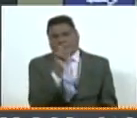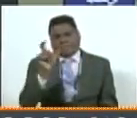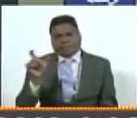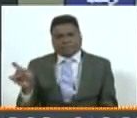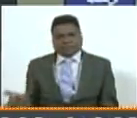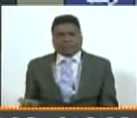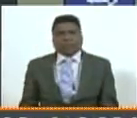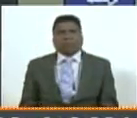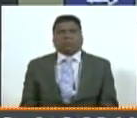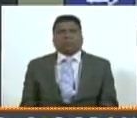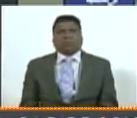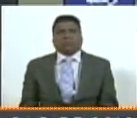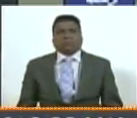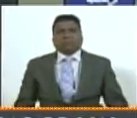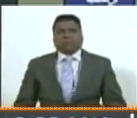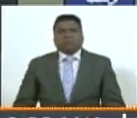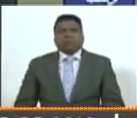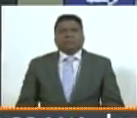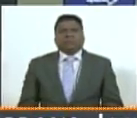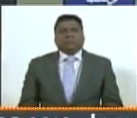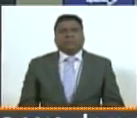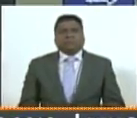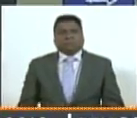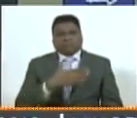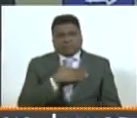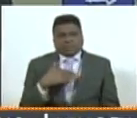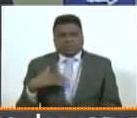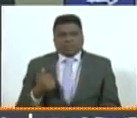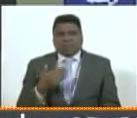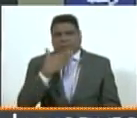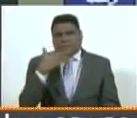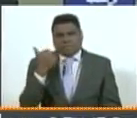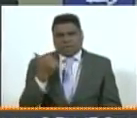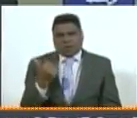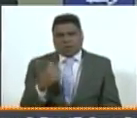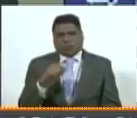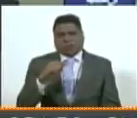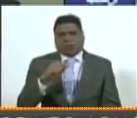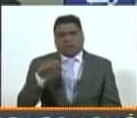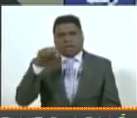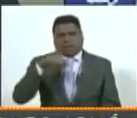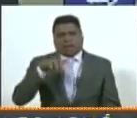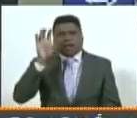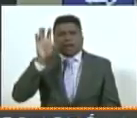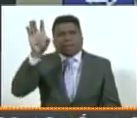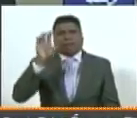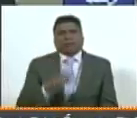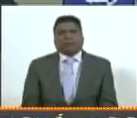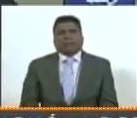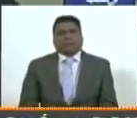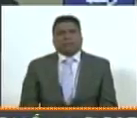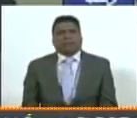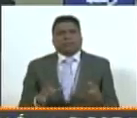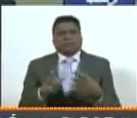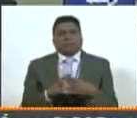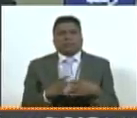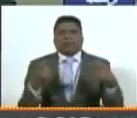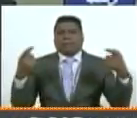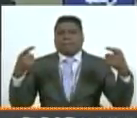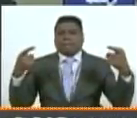venezolanas y venezolanos que deseamos lo mejor para la patria la violencia y